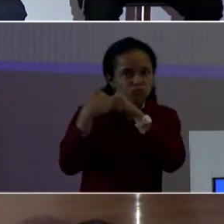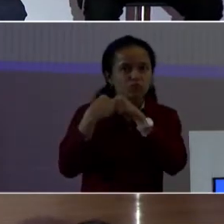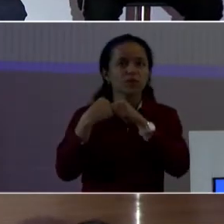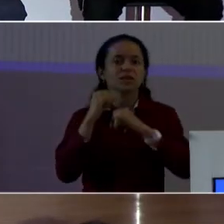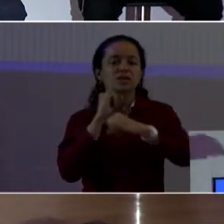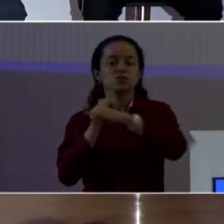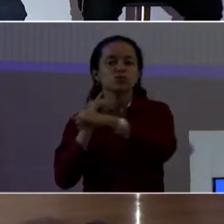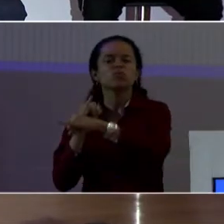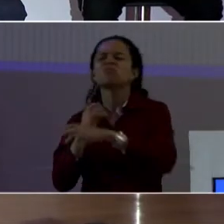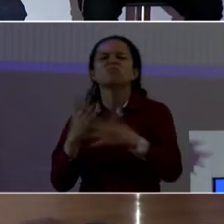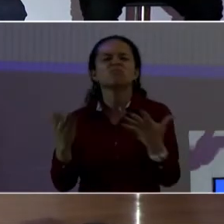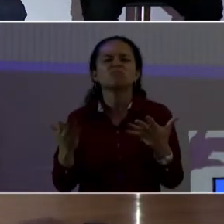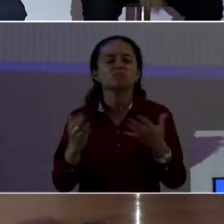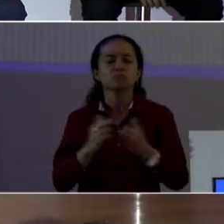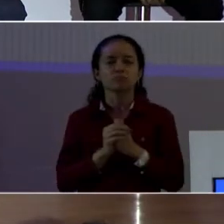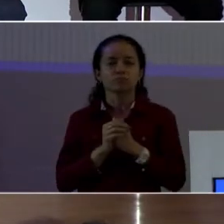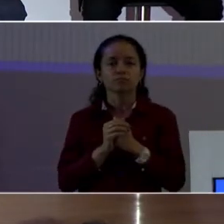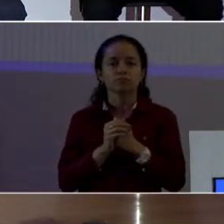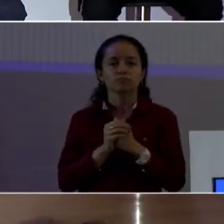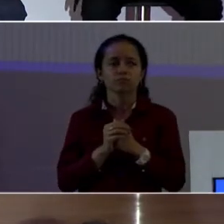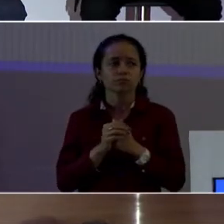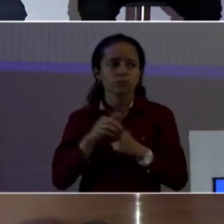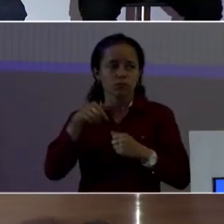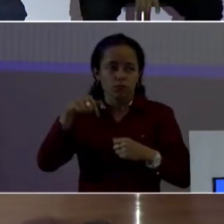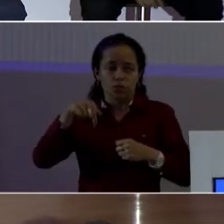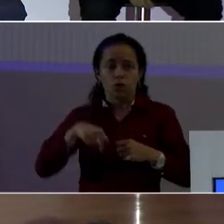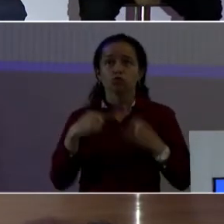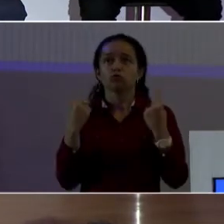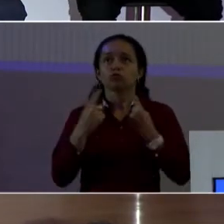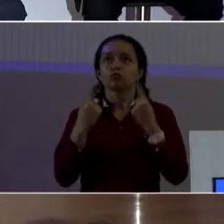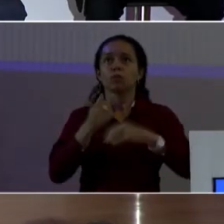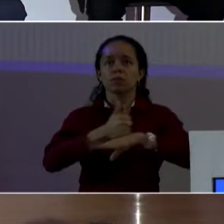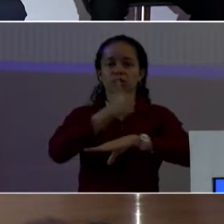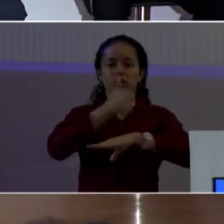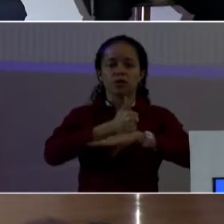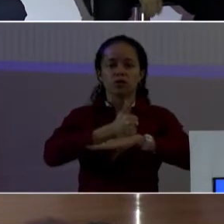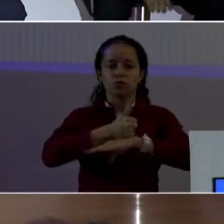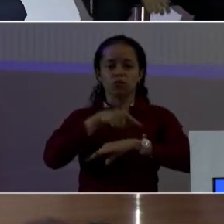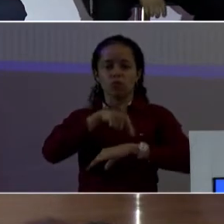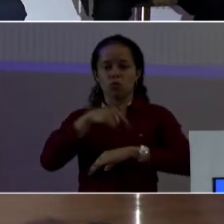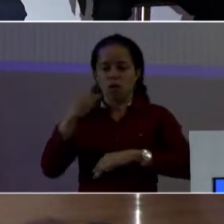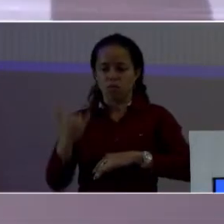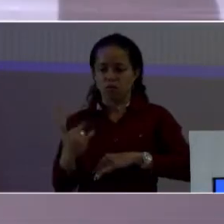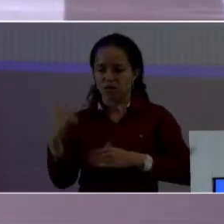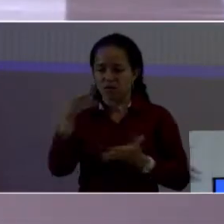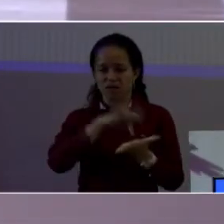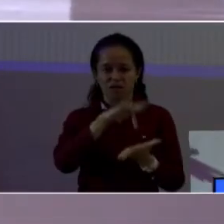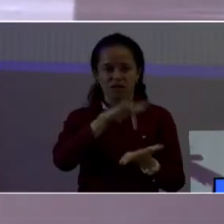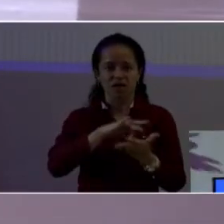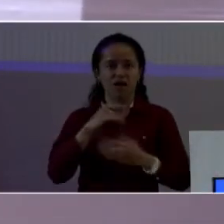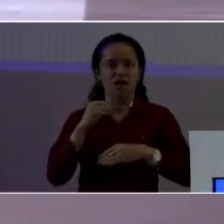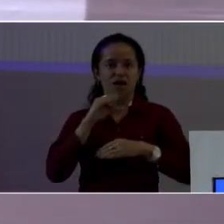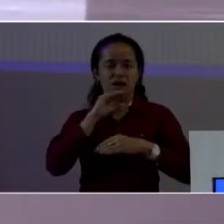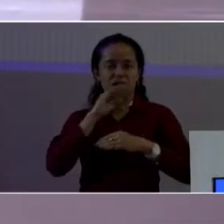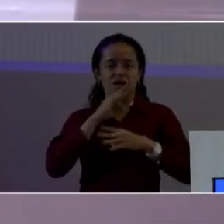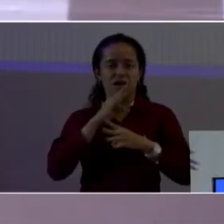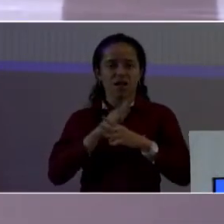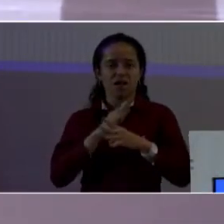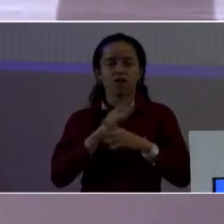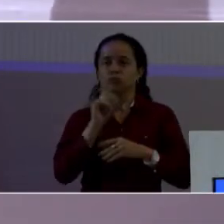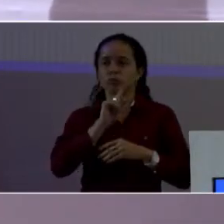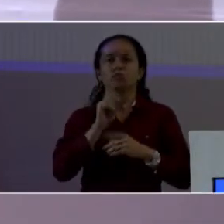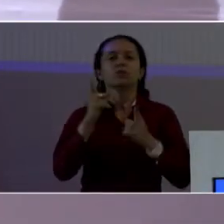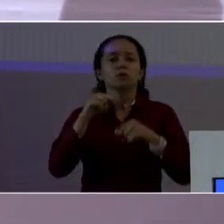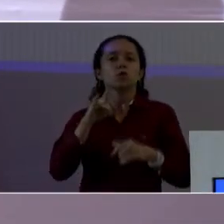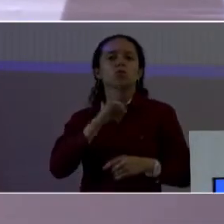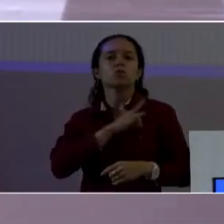acá particularmente. Esto no lo hacemos solo y creo que el director y cada uno de los que han estado acá lo han nombrado. Con la Universidad